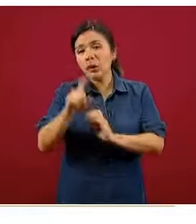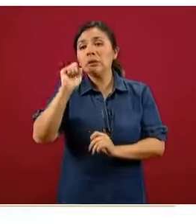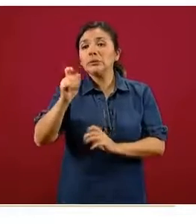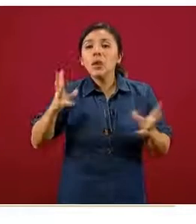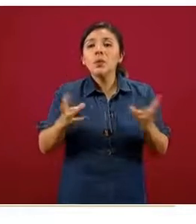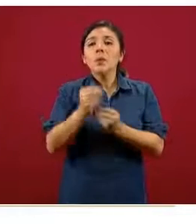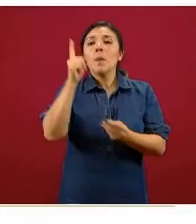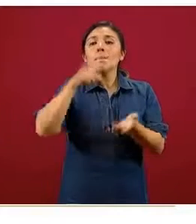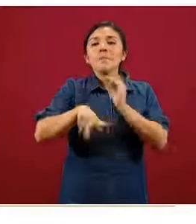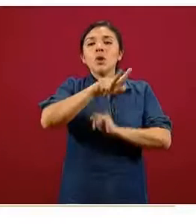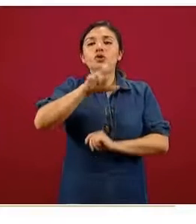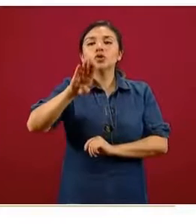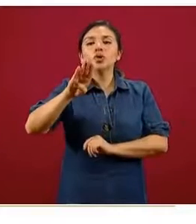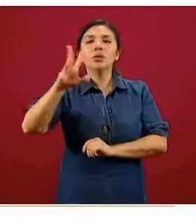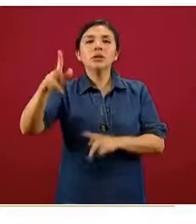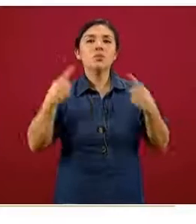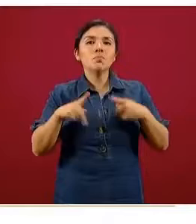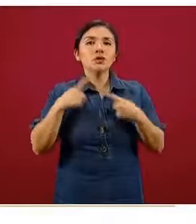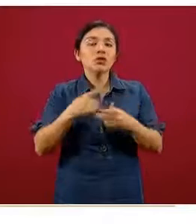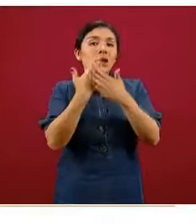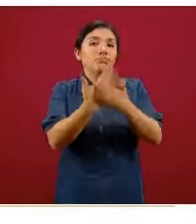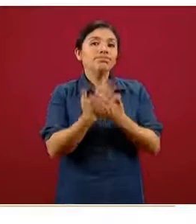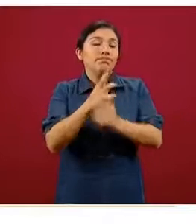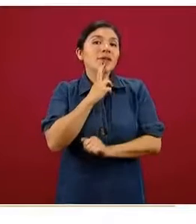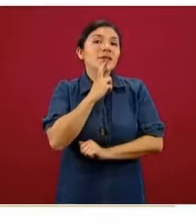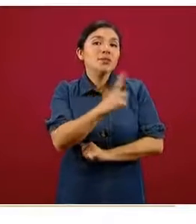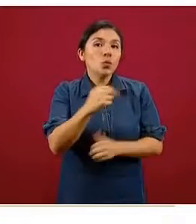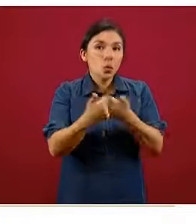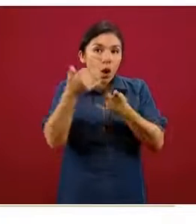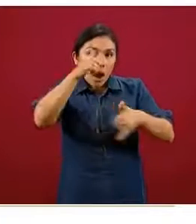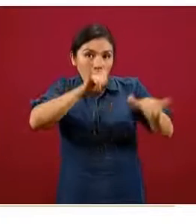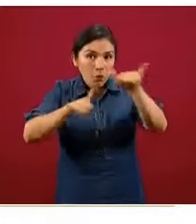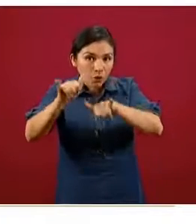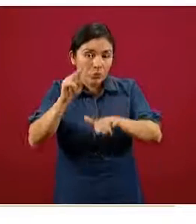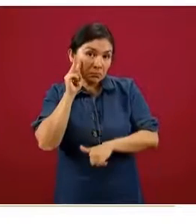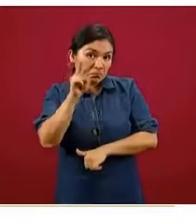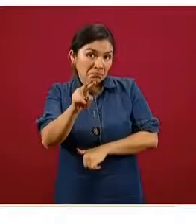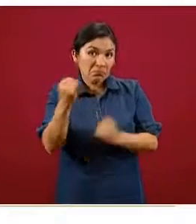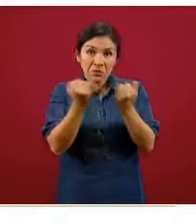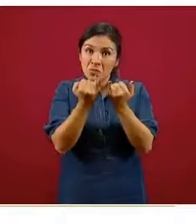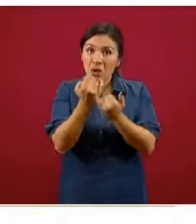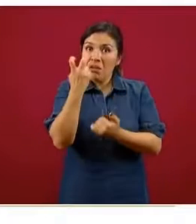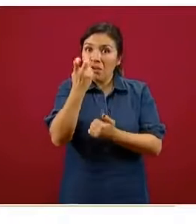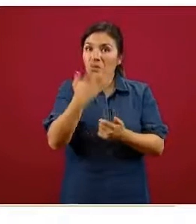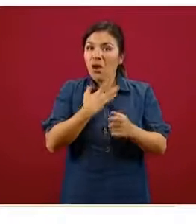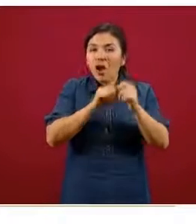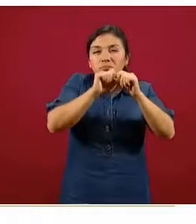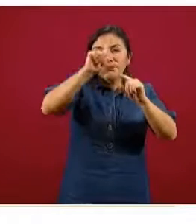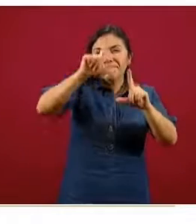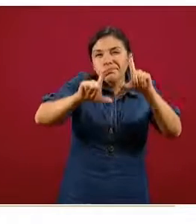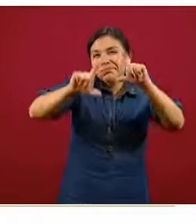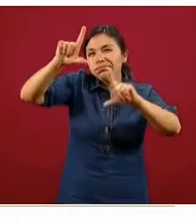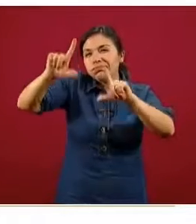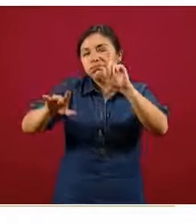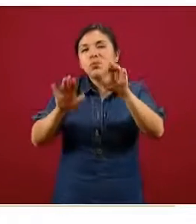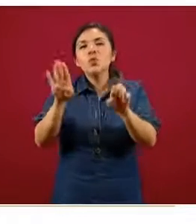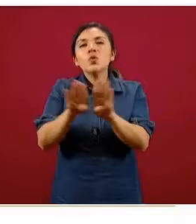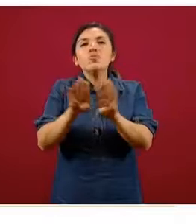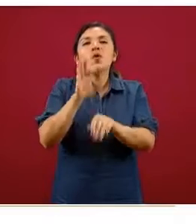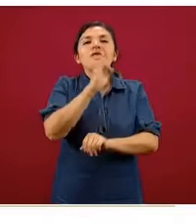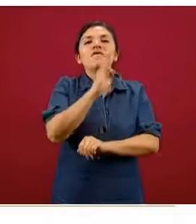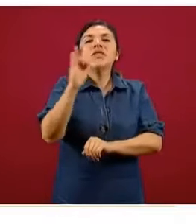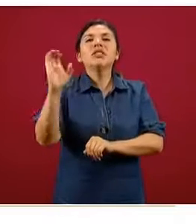tienen pendiente el resultado de laboratorio y podemos ver también cómo estas se distribuyen en las